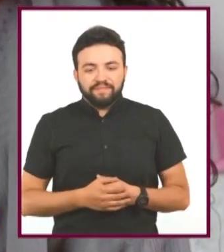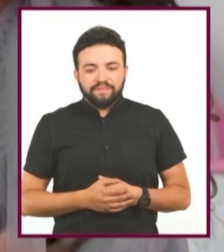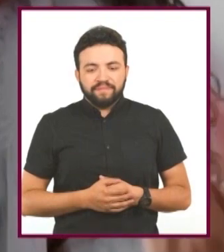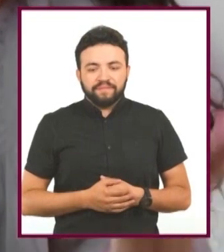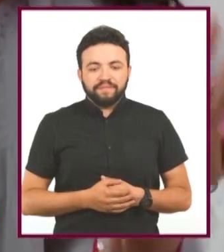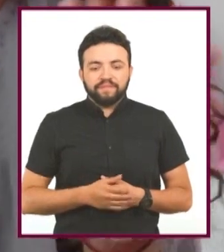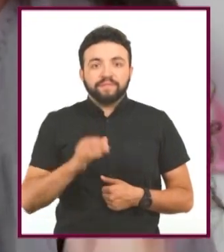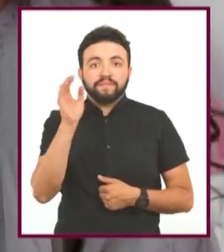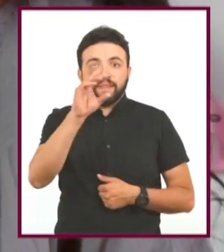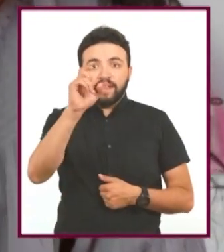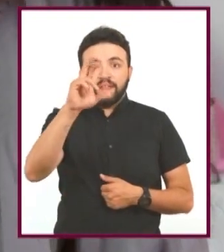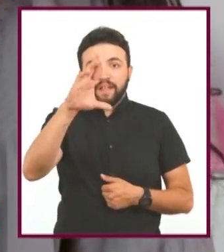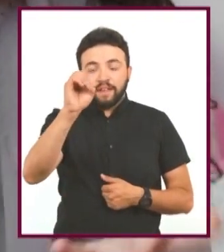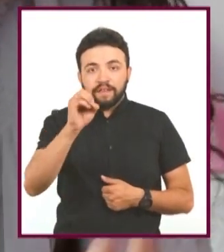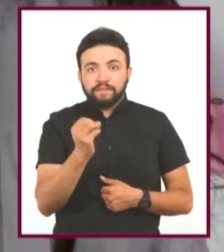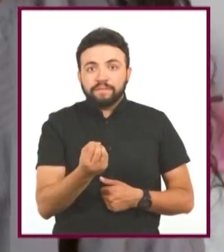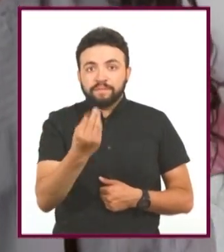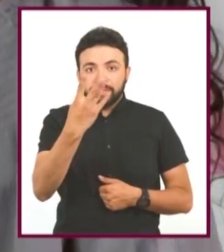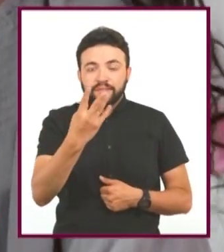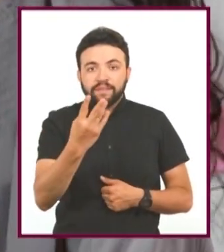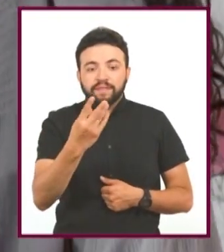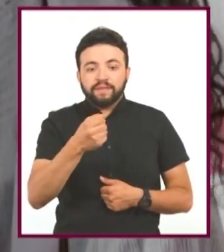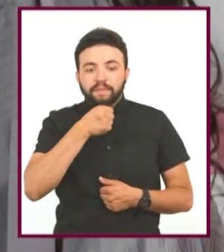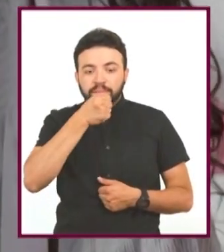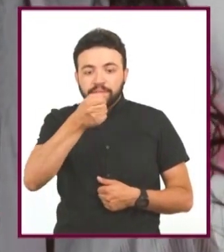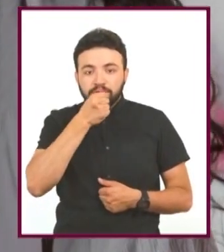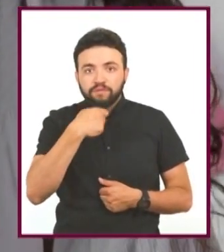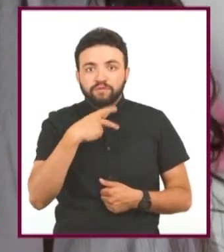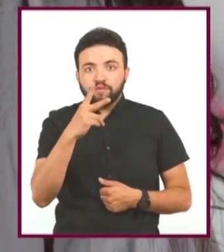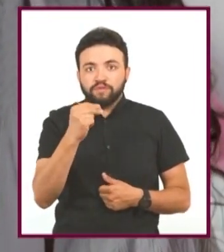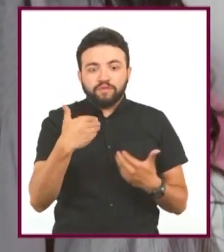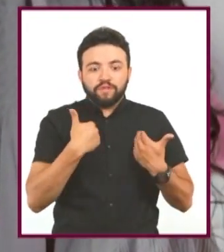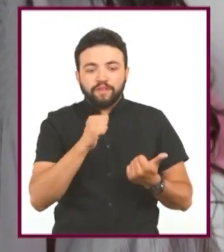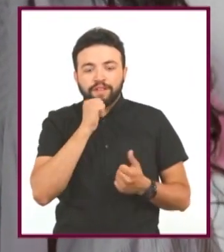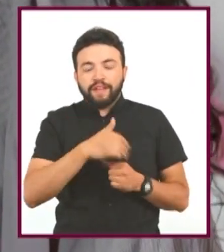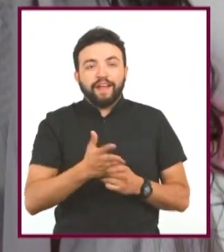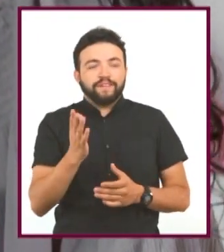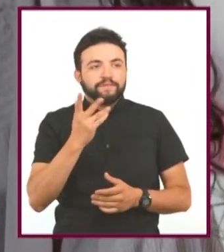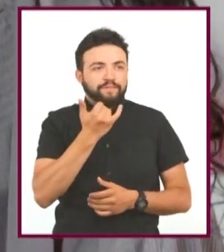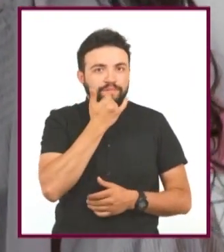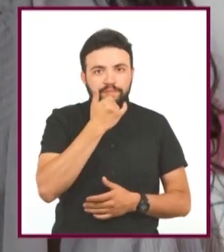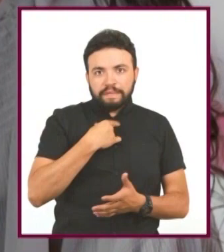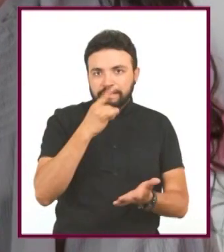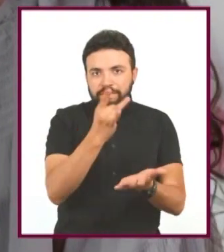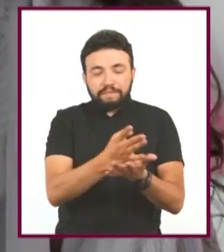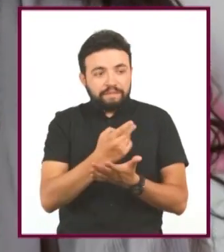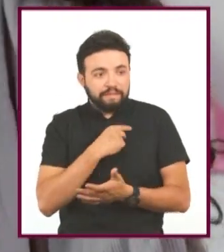Darío, prende tu micrófono, no te entiendo nada. Ay, sí, no me di cuenta.